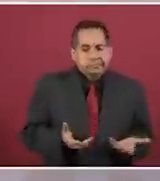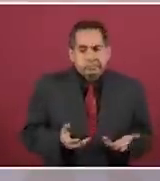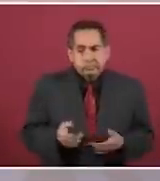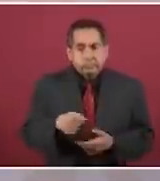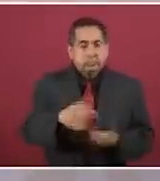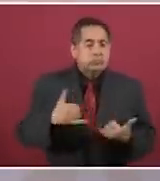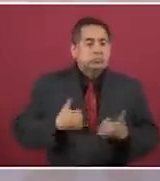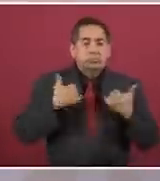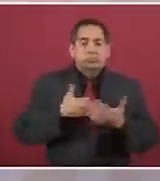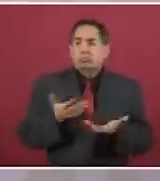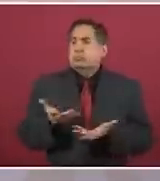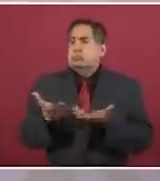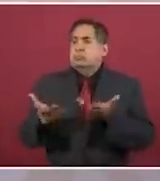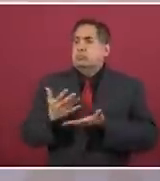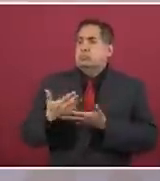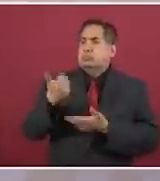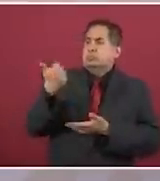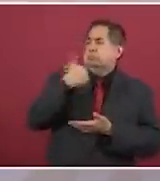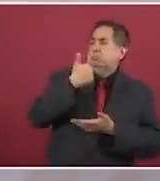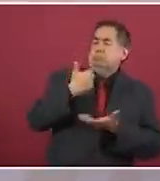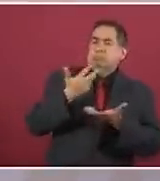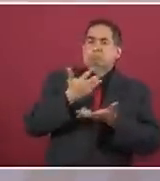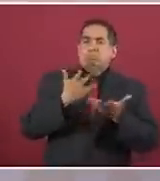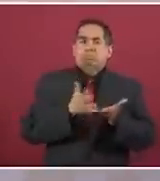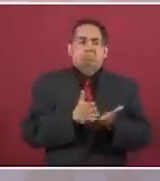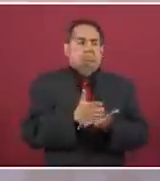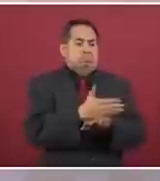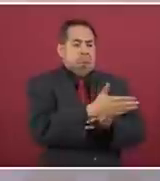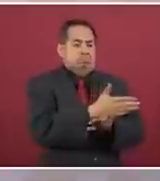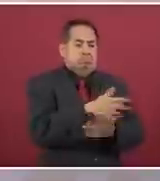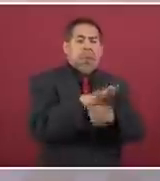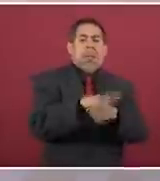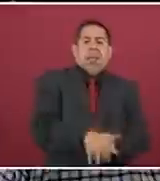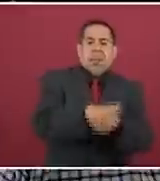tomaban el camino de las conductas antisociales, se les masacraba.